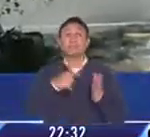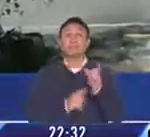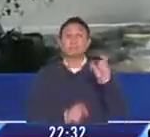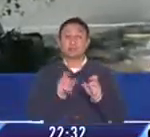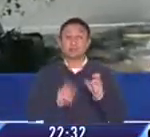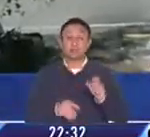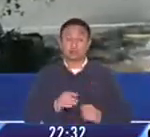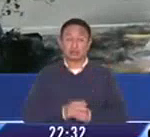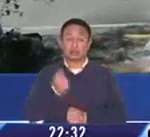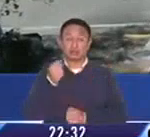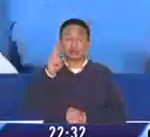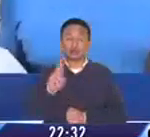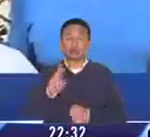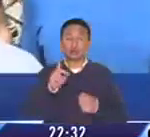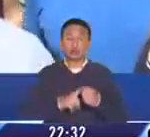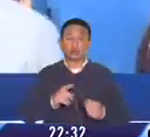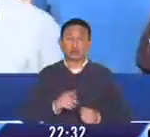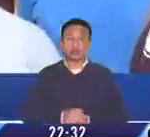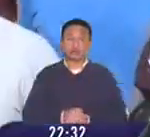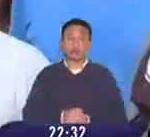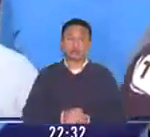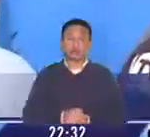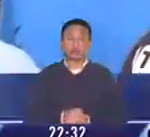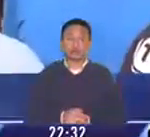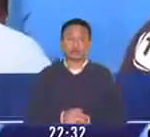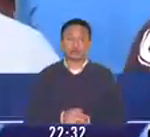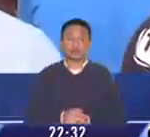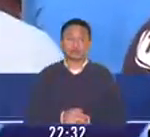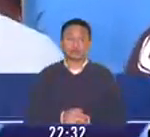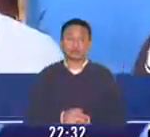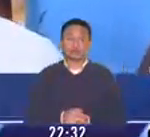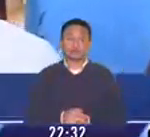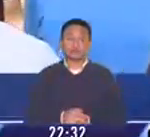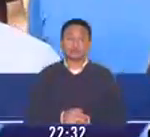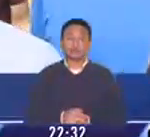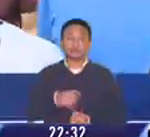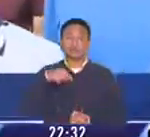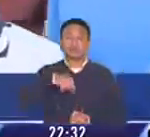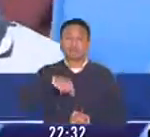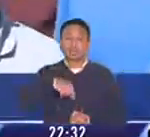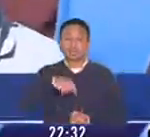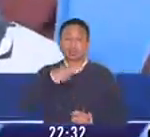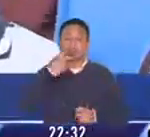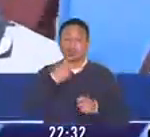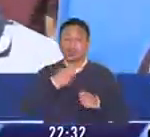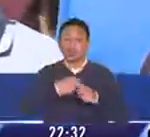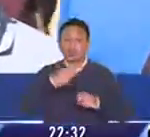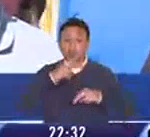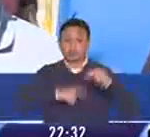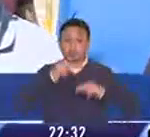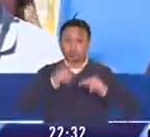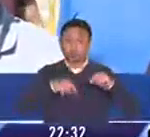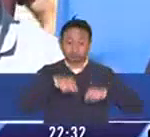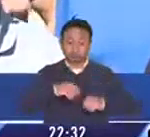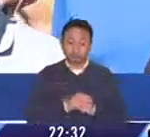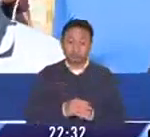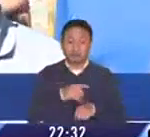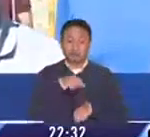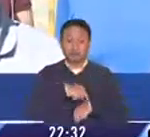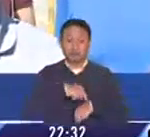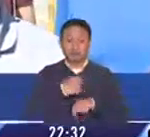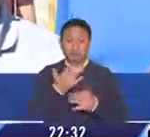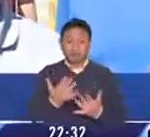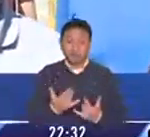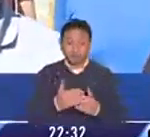habitantes del sur de Quito. Valverde estaba sobre algún tiempo intervenido, también cemento rígido, lo cual hace más largo el tiempo